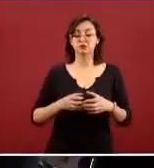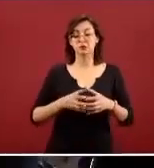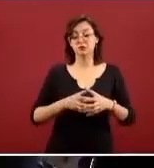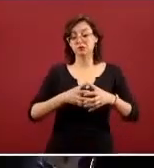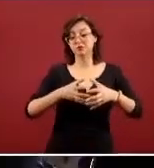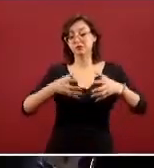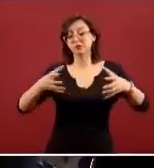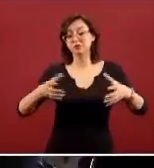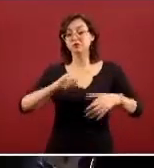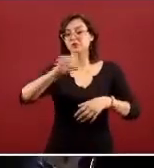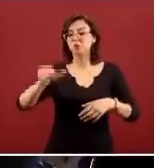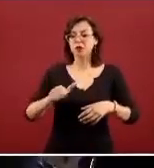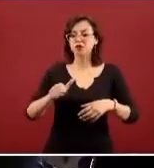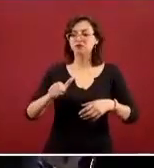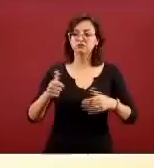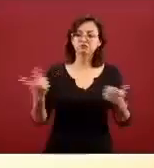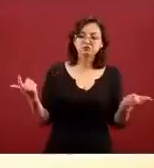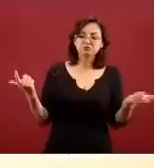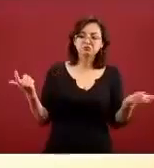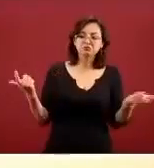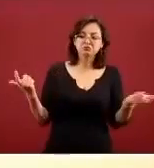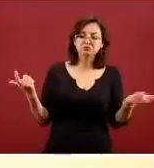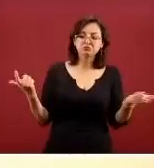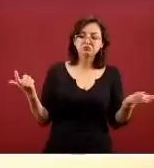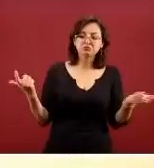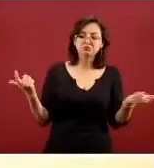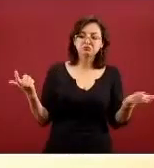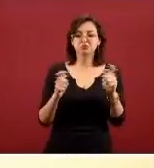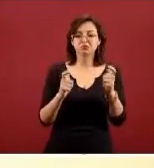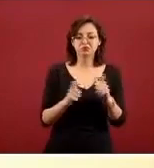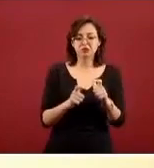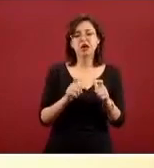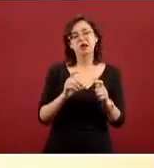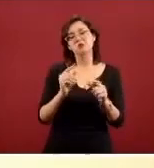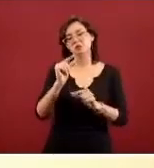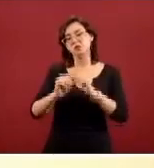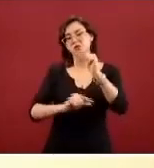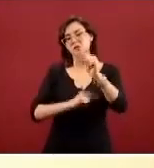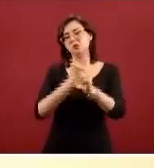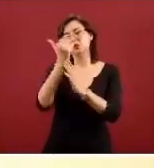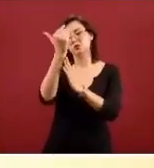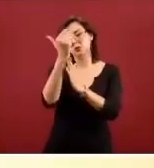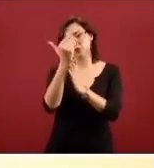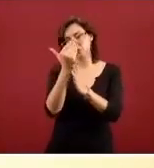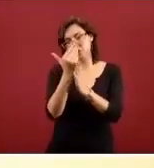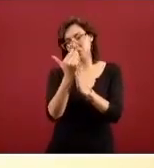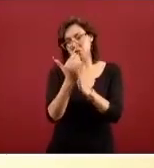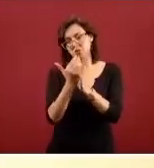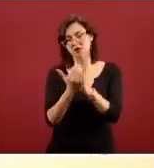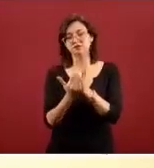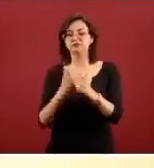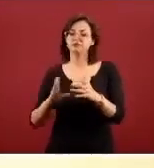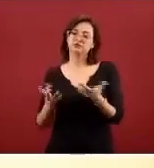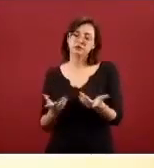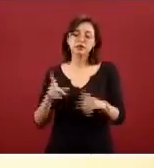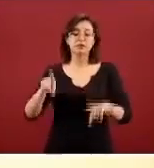tener una orientación más hacia la horizontalidad. En la medida que se confirmen más, lógicamente hay una elevación